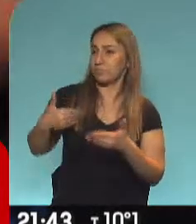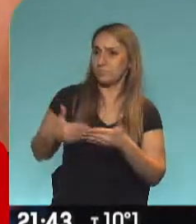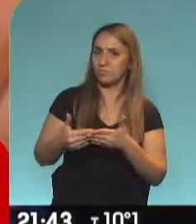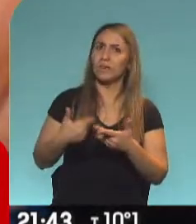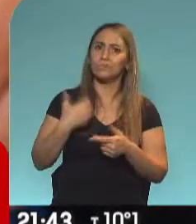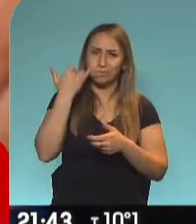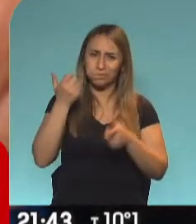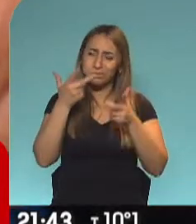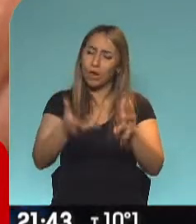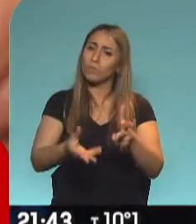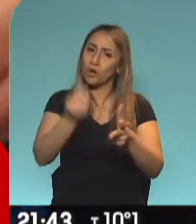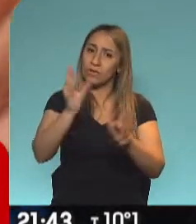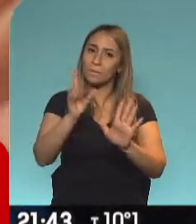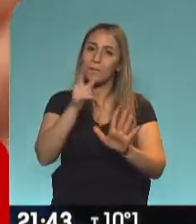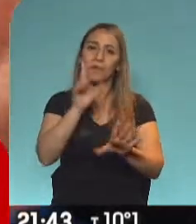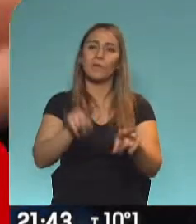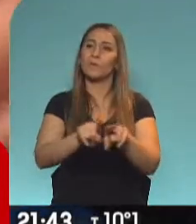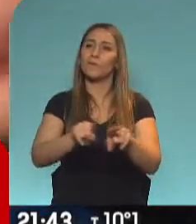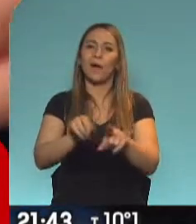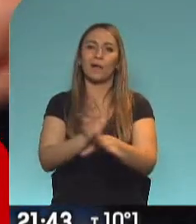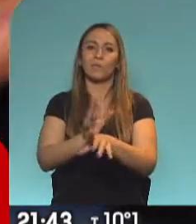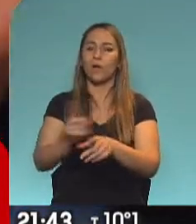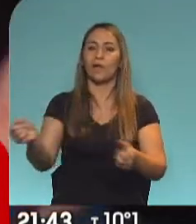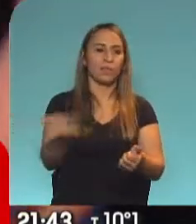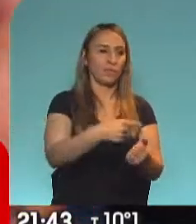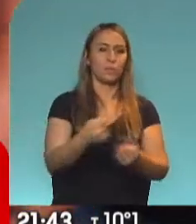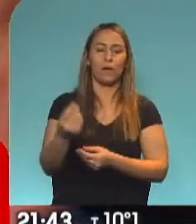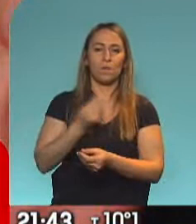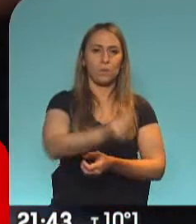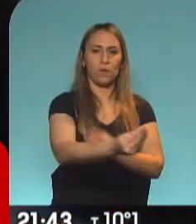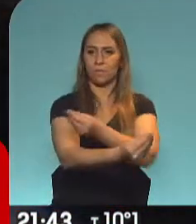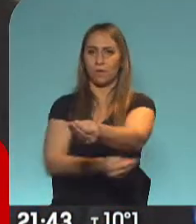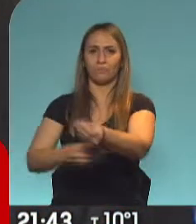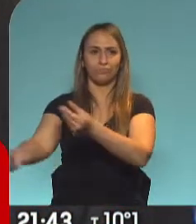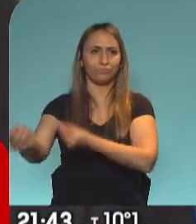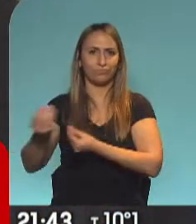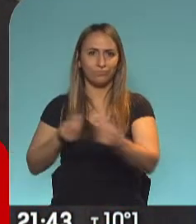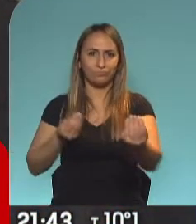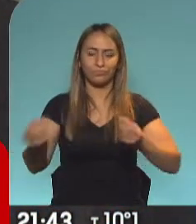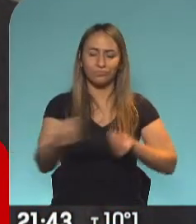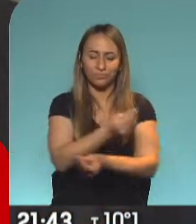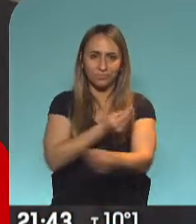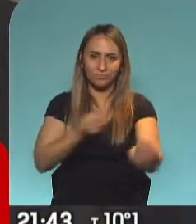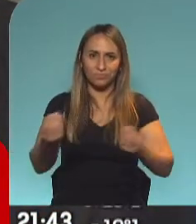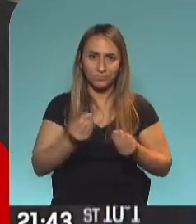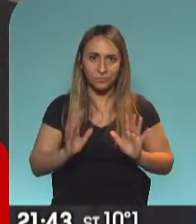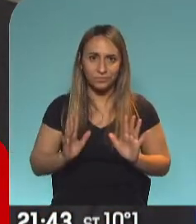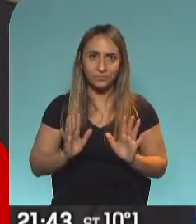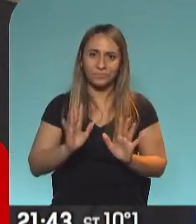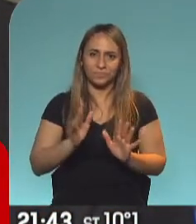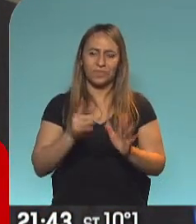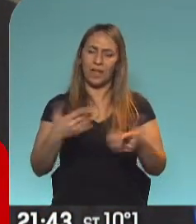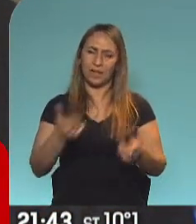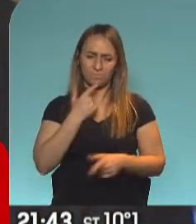muchos medios que se convirtió en un carnaval de traslado. Así se hace toda una discusión, consideramos que había que chequear si se habían respetado las